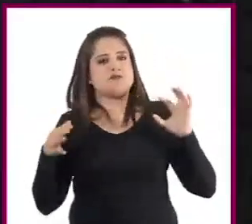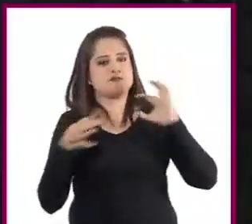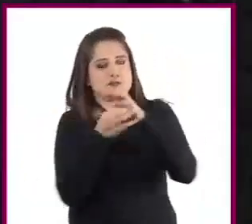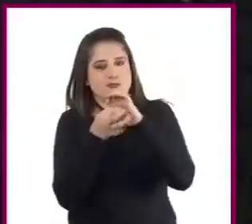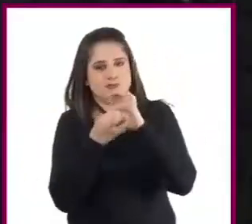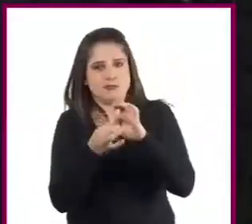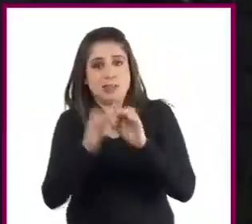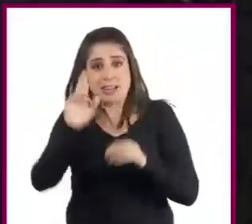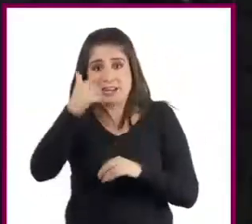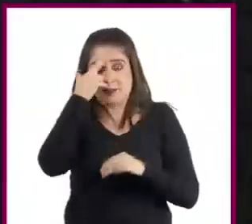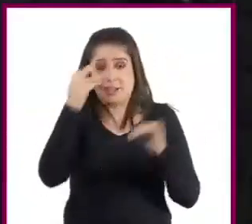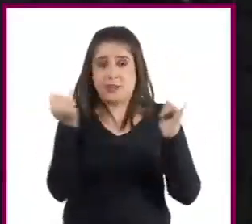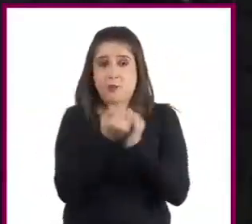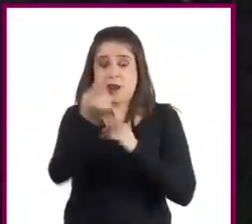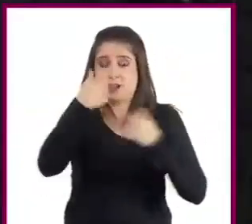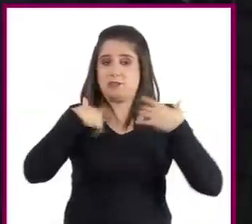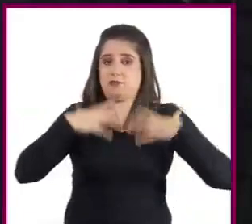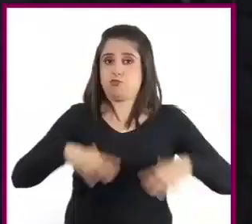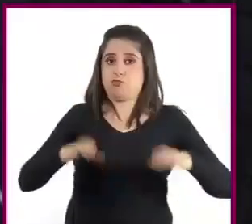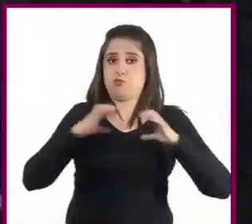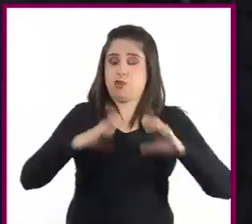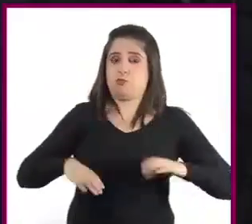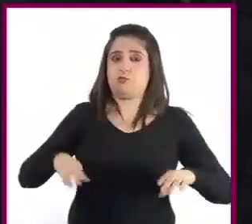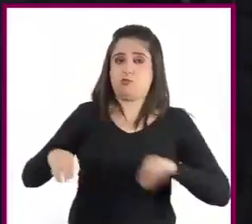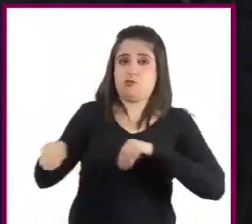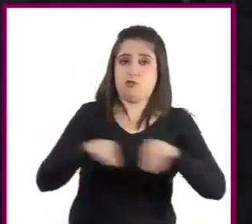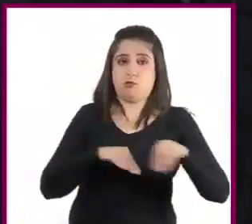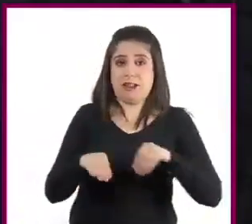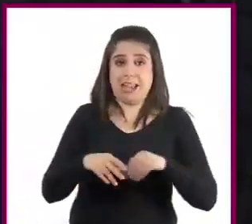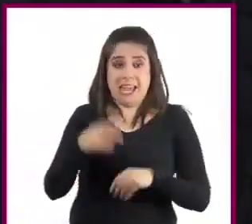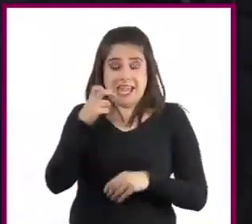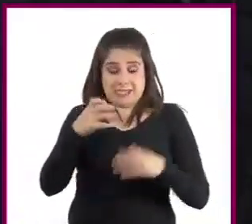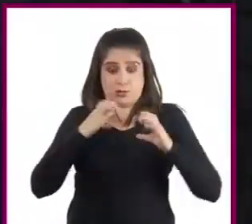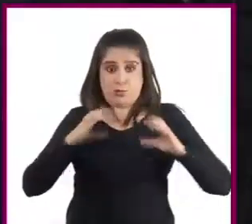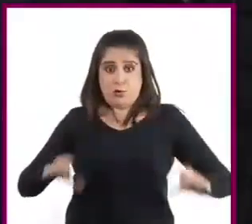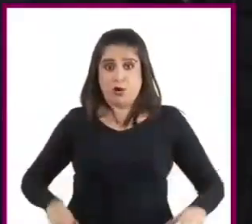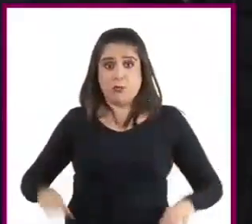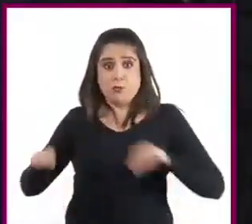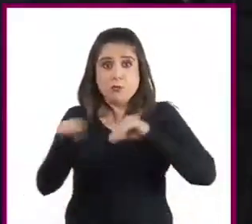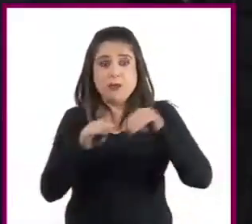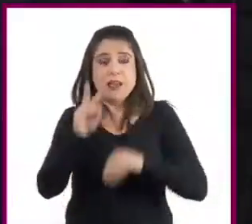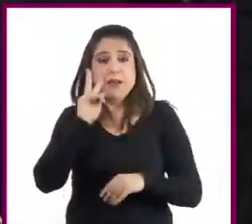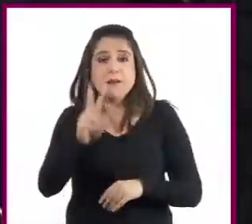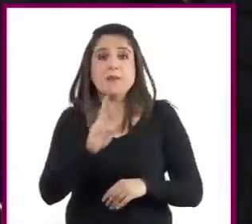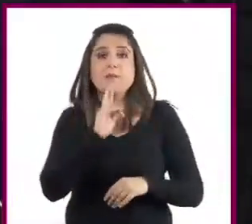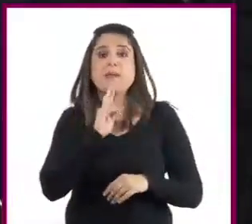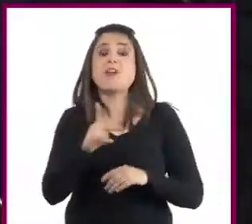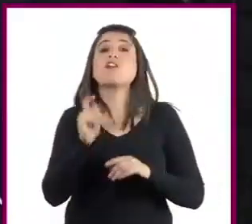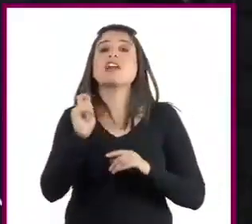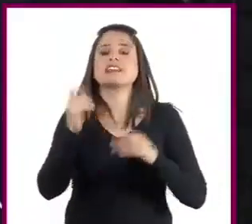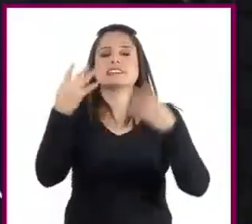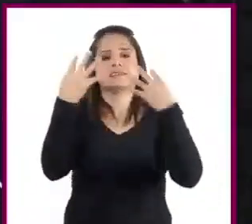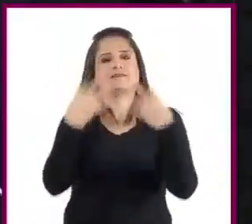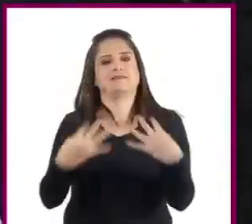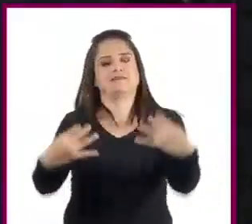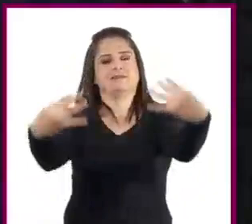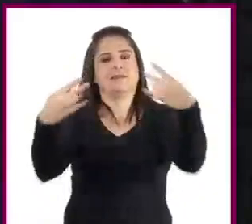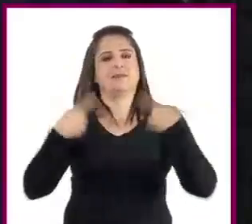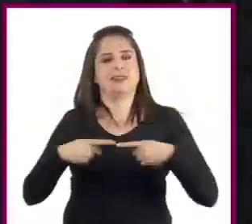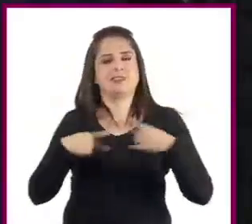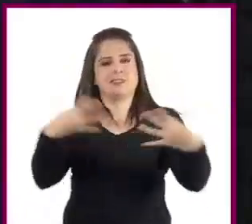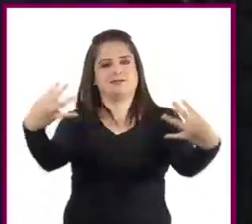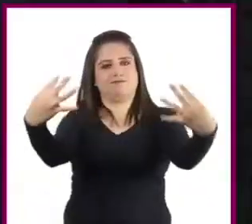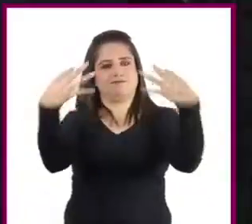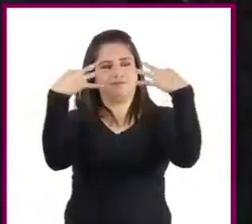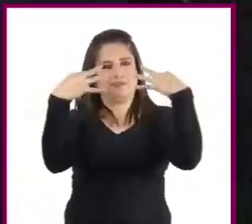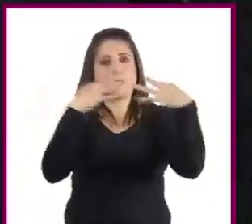Recuerda que también somos lenguaje no verbal. Este lenguaje corporal se ve mejor frente a una audiencia, porque todos te